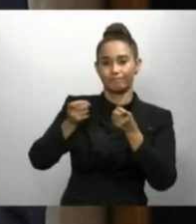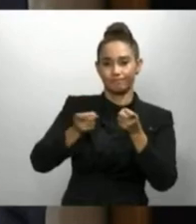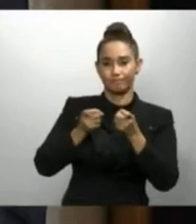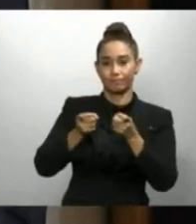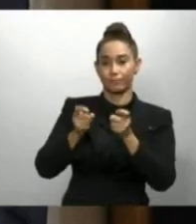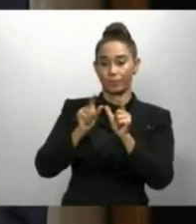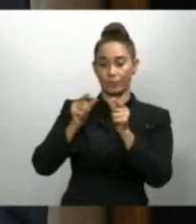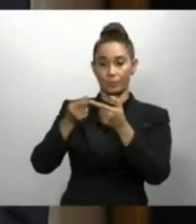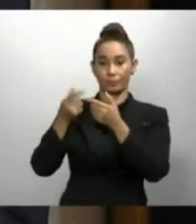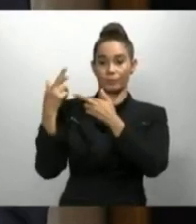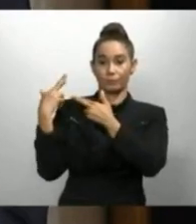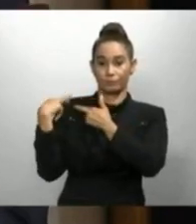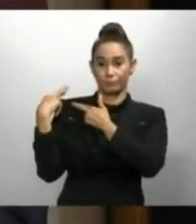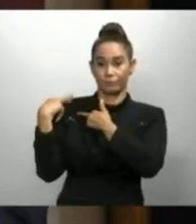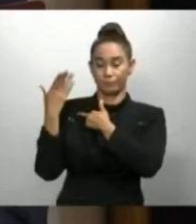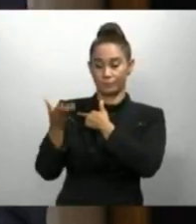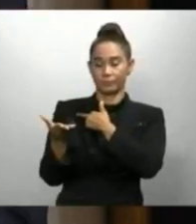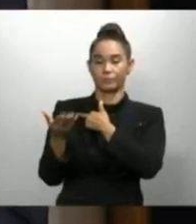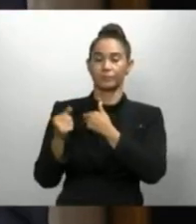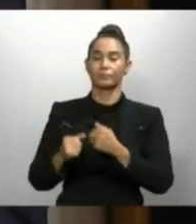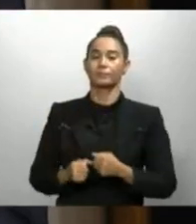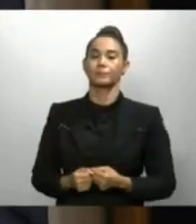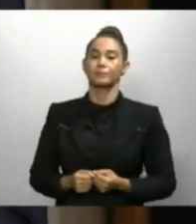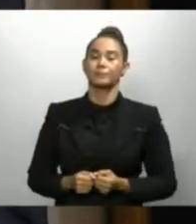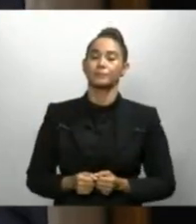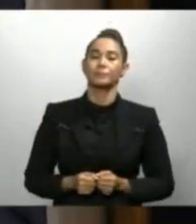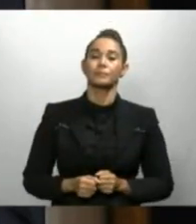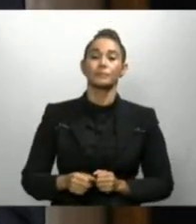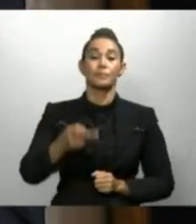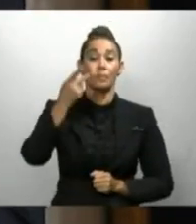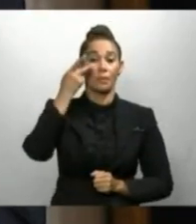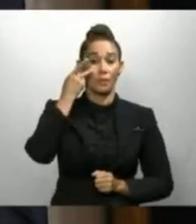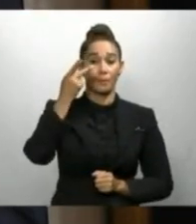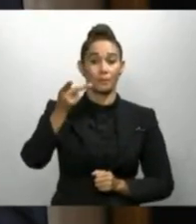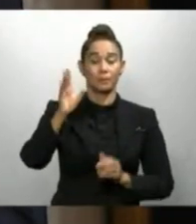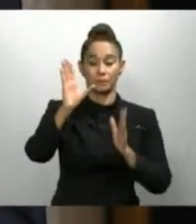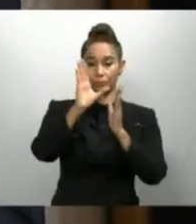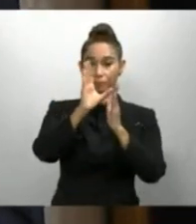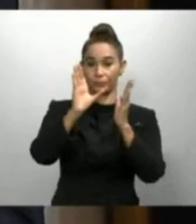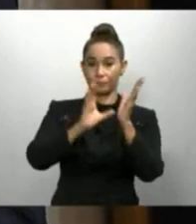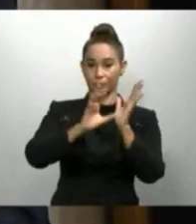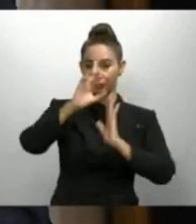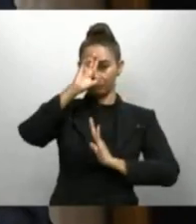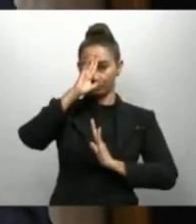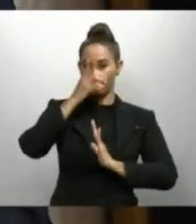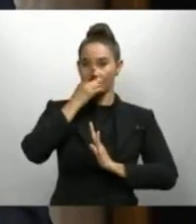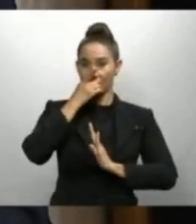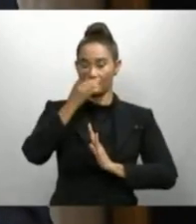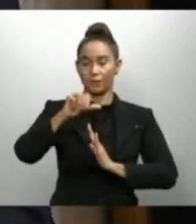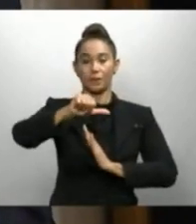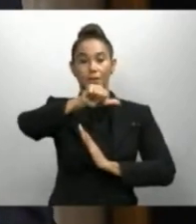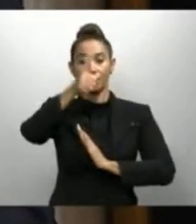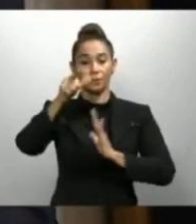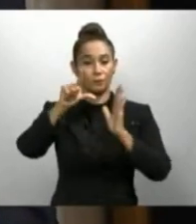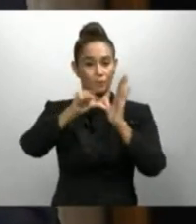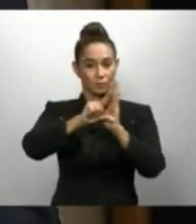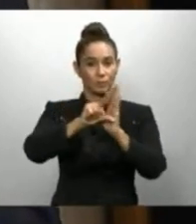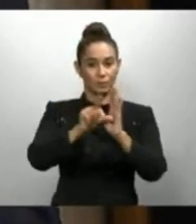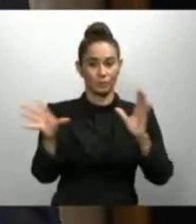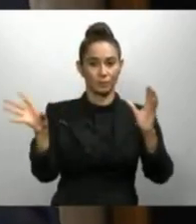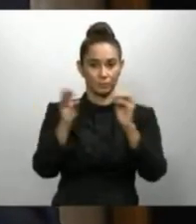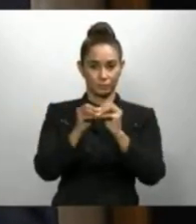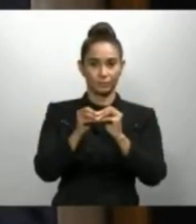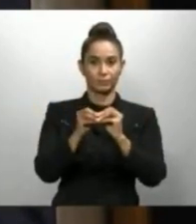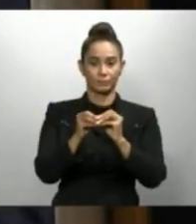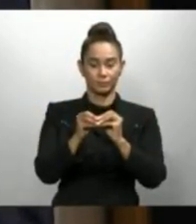las autoridades. Vista la Constitución de la República Dominicana y otras leyes